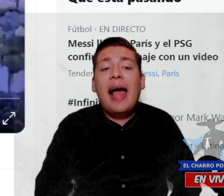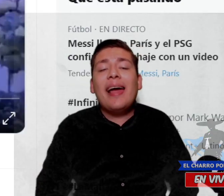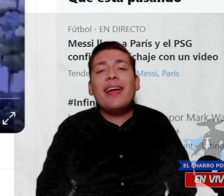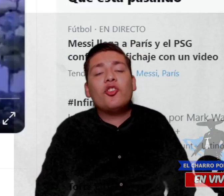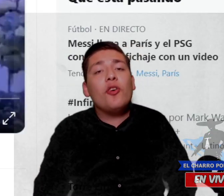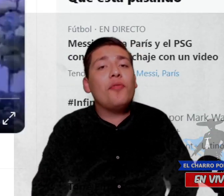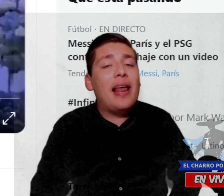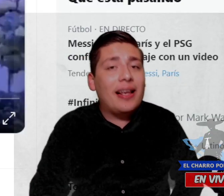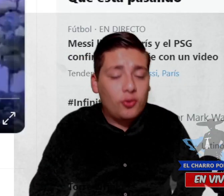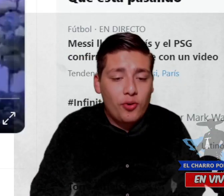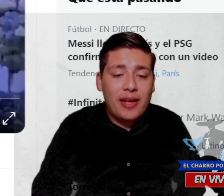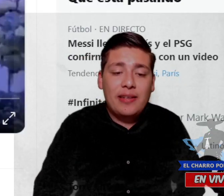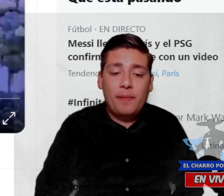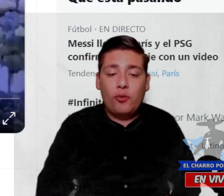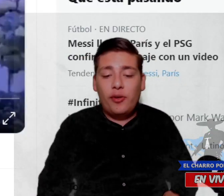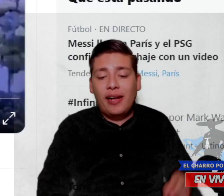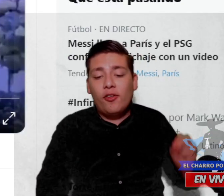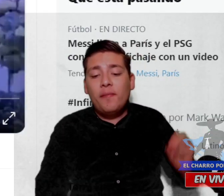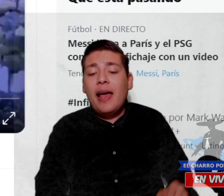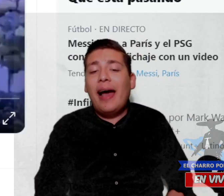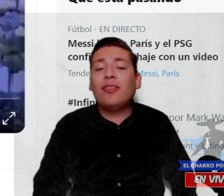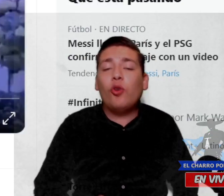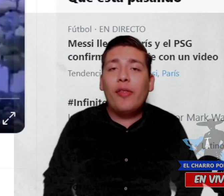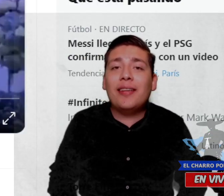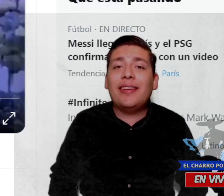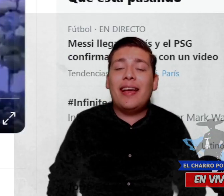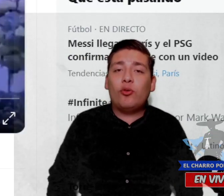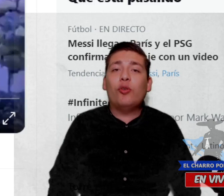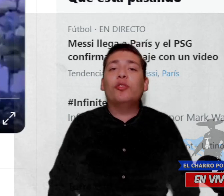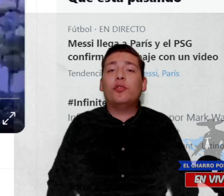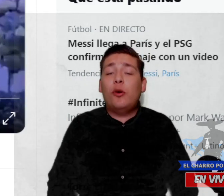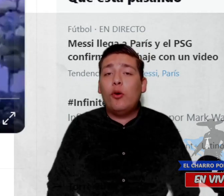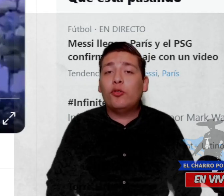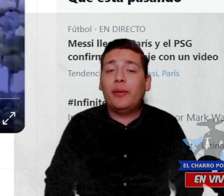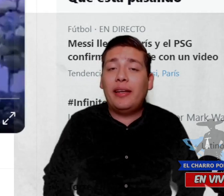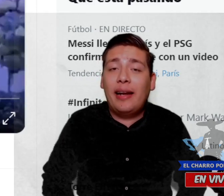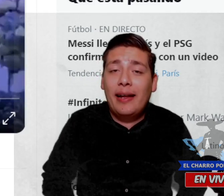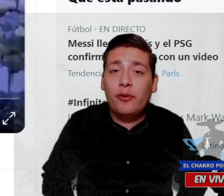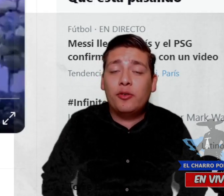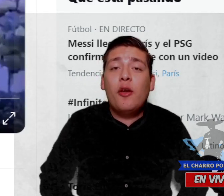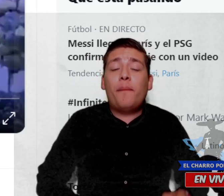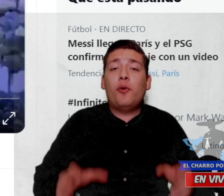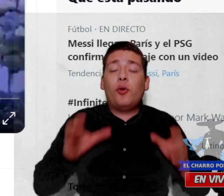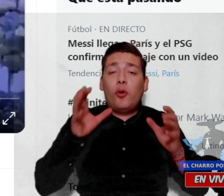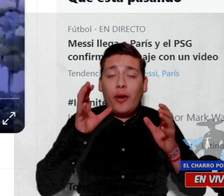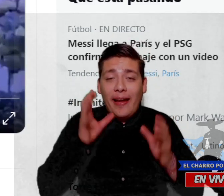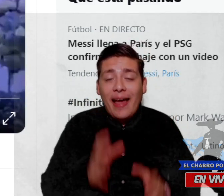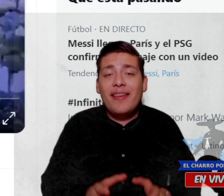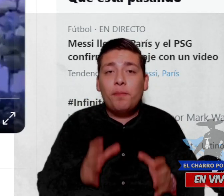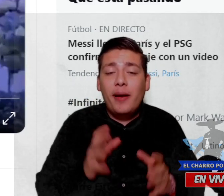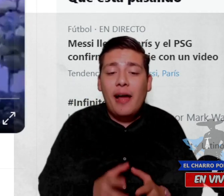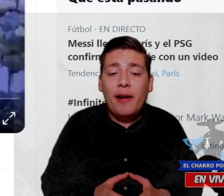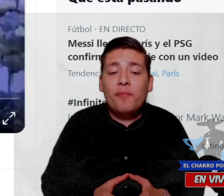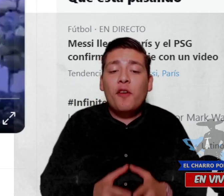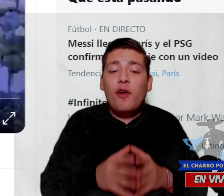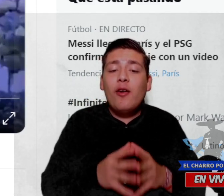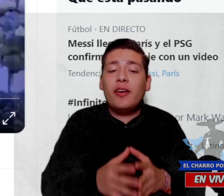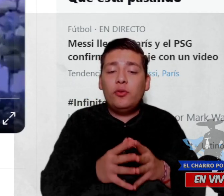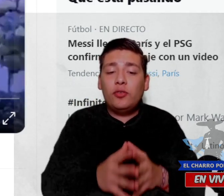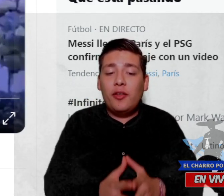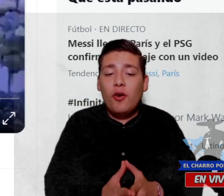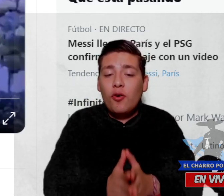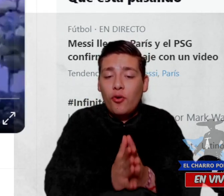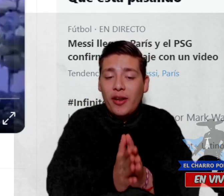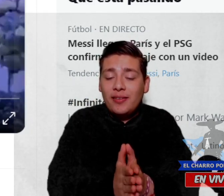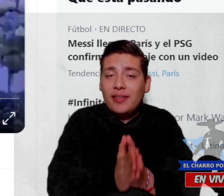mundo ha hecho de las suyas y perjudicado a todas y a todos los mexicanos. Pero lo que nadie esperaba fue